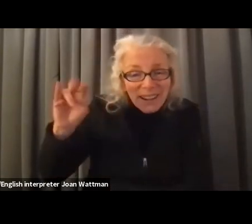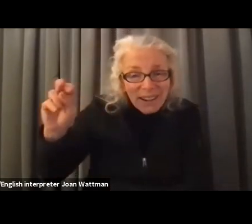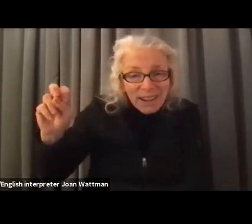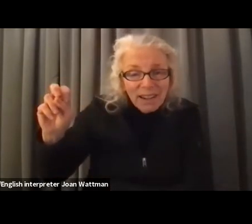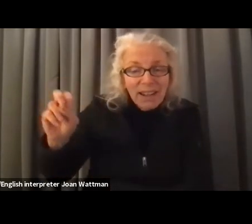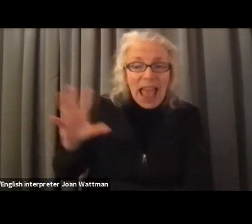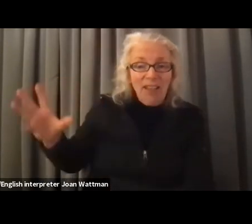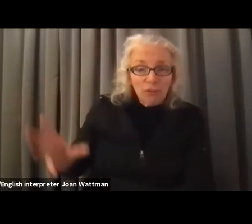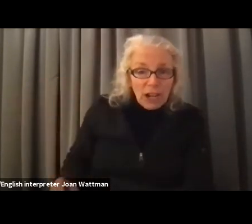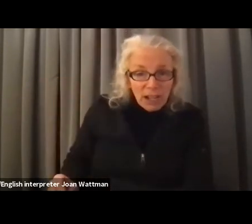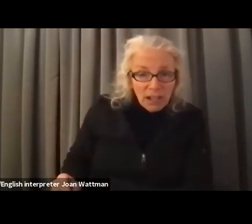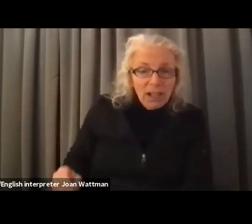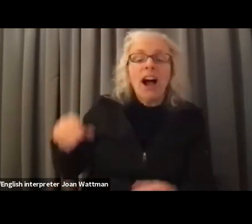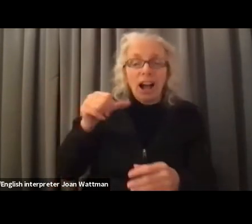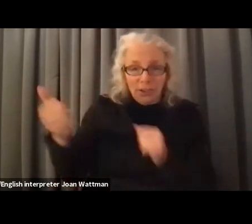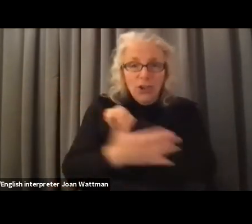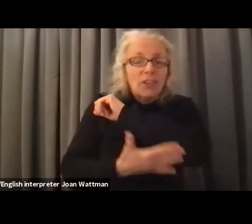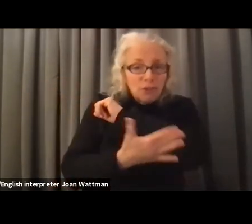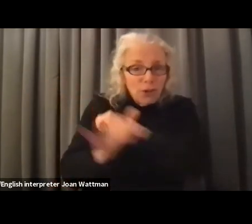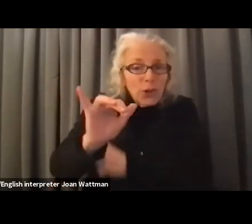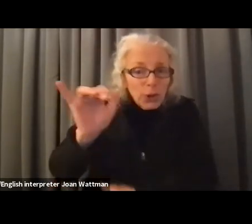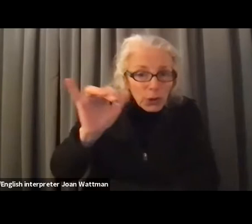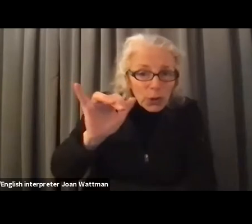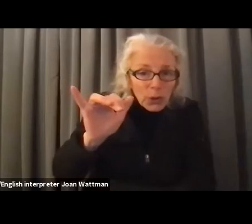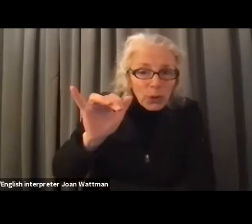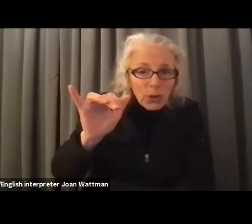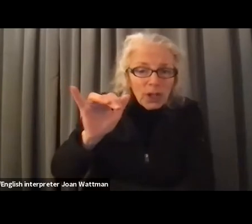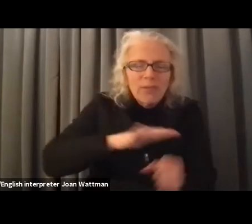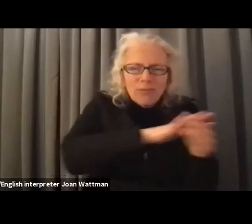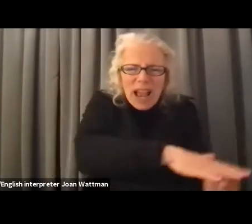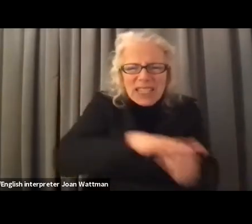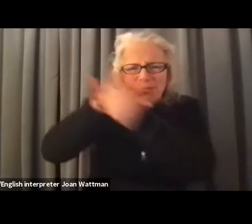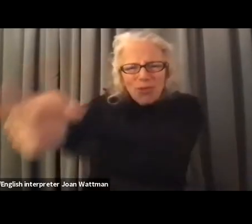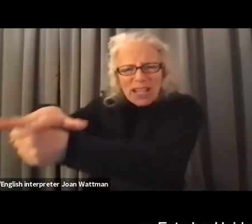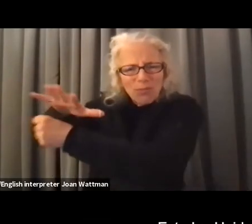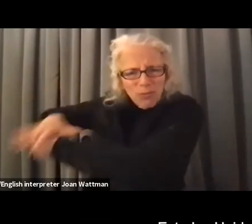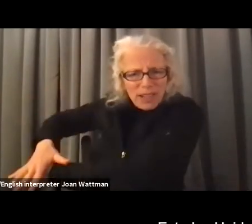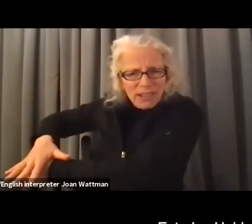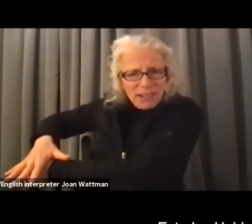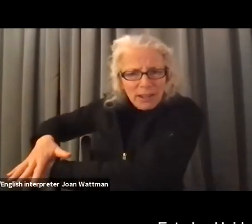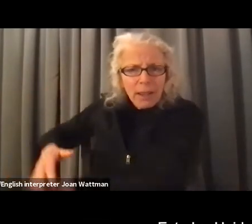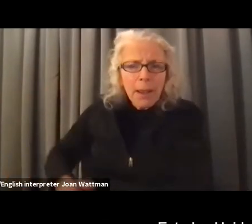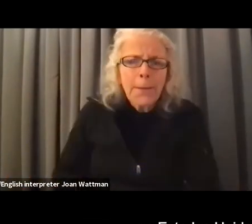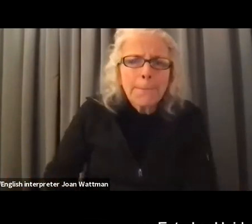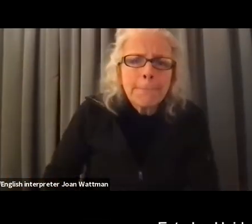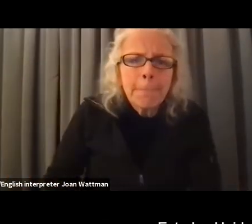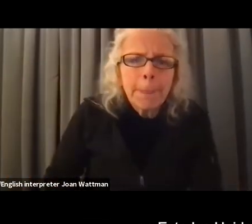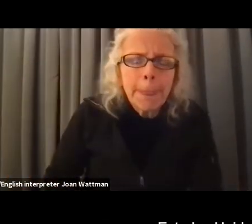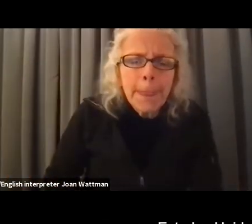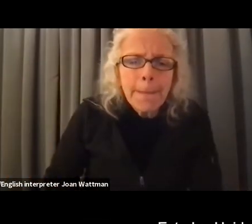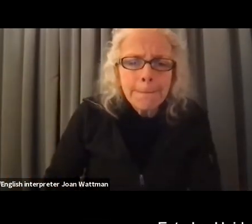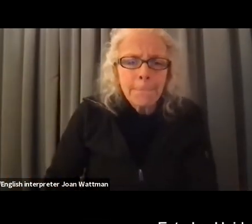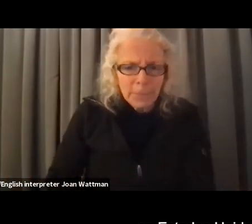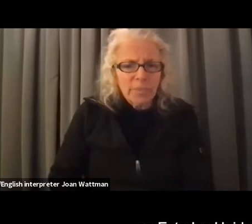precisamente se basan en garantizar condiciones de privilegio para algunos en los Estados Unidos, para una